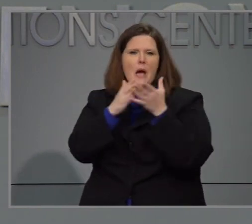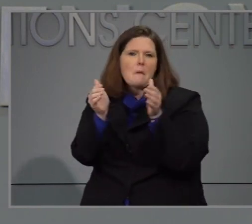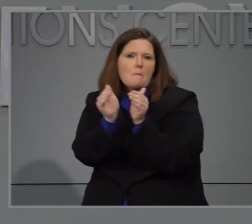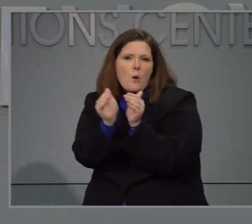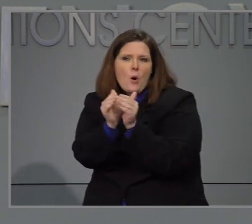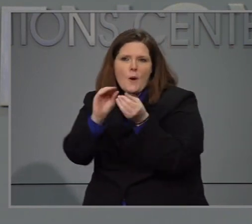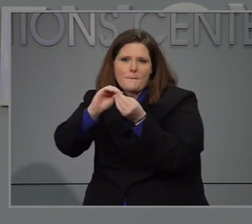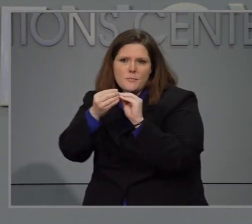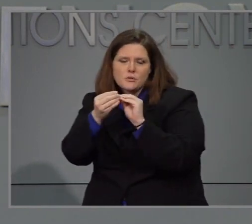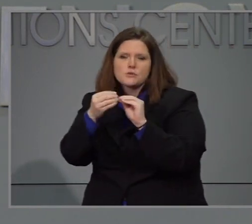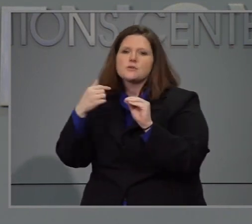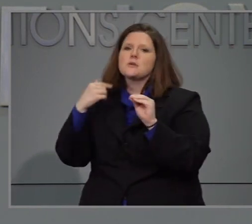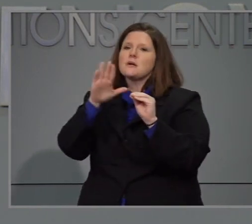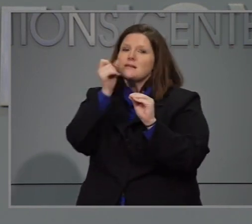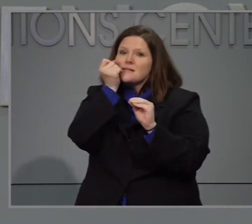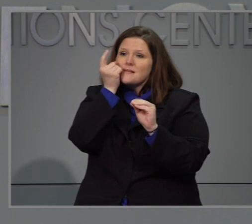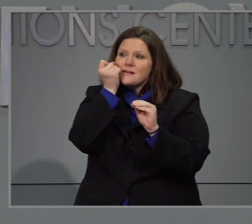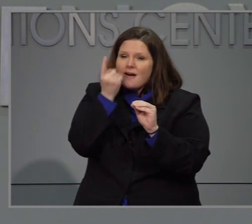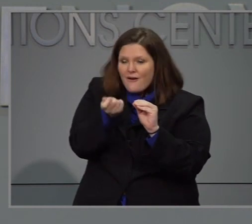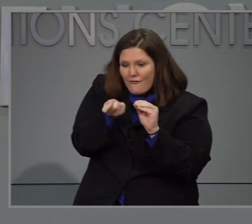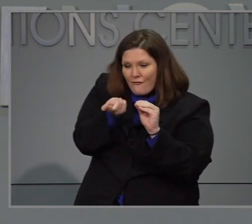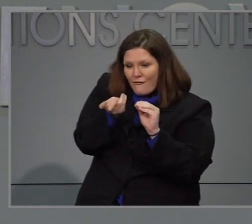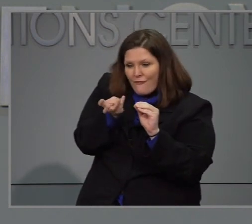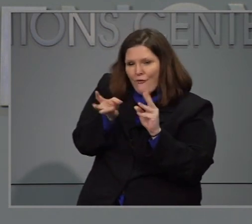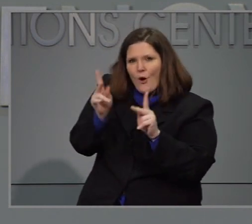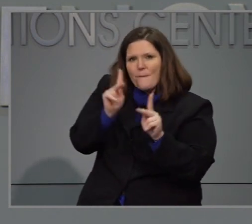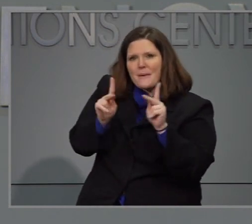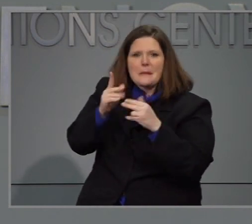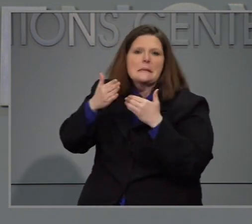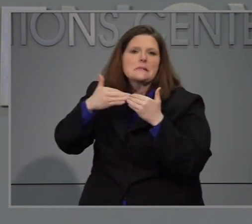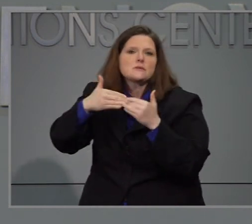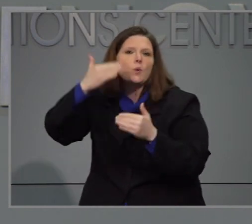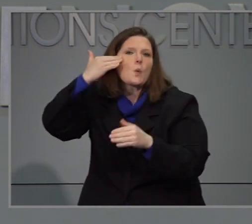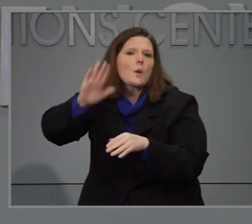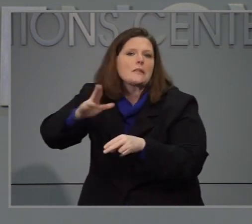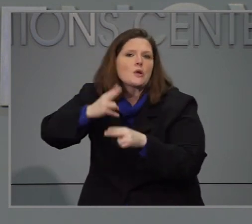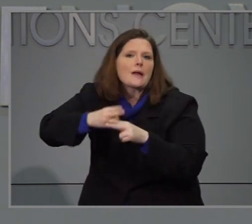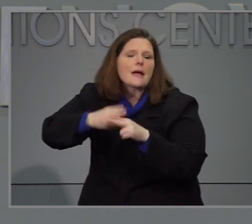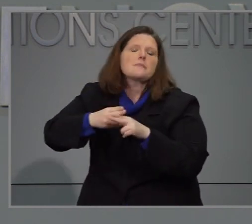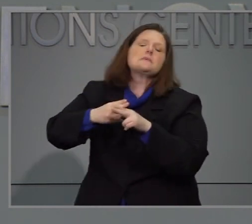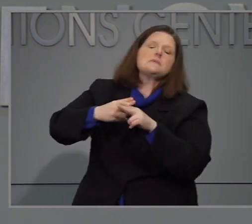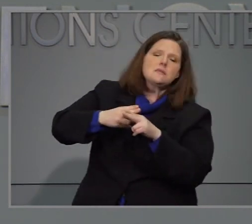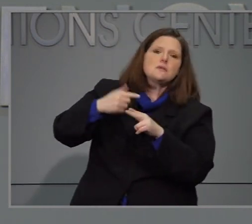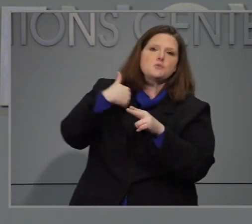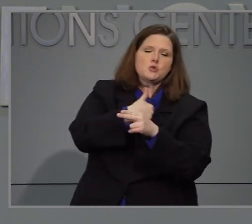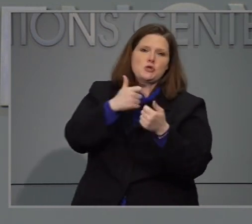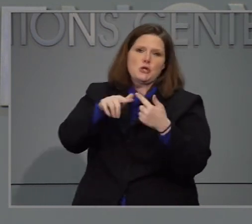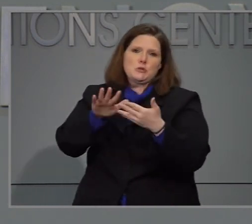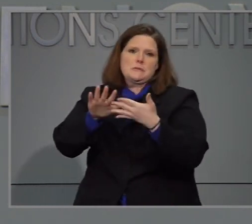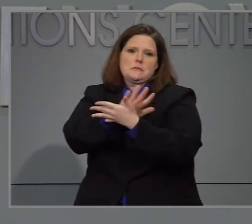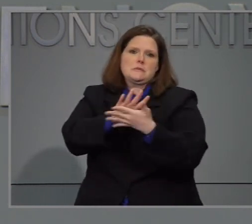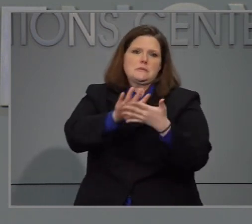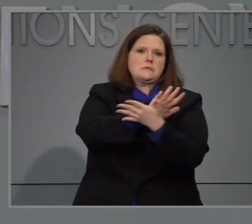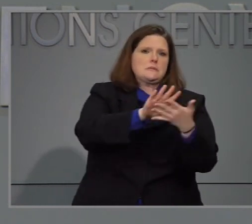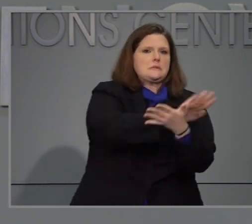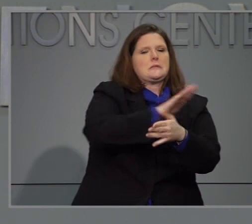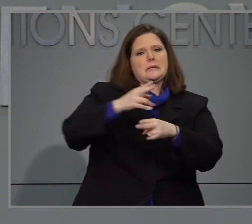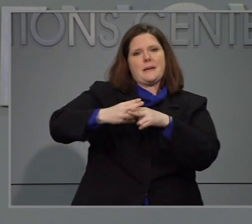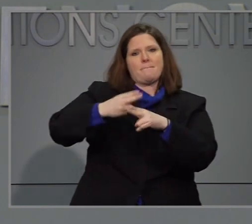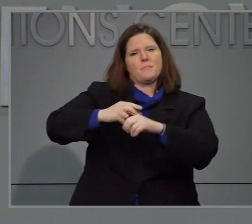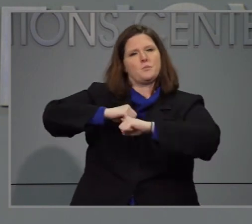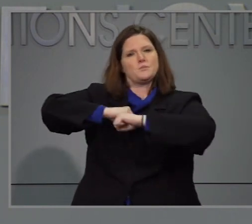personas, y estamos trabajando para mantener la privacidad de aquellas comunidades de las áreas que